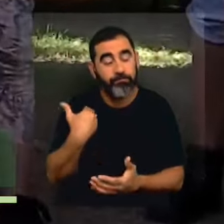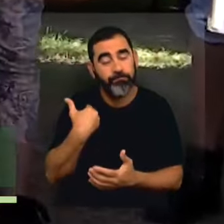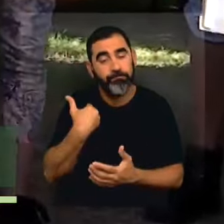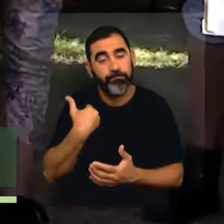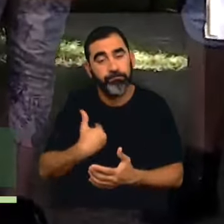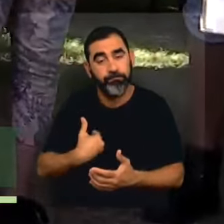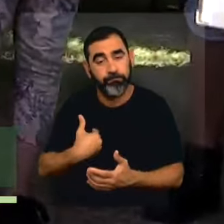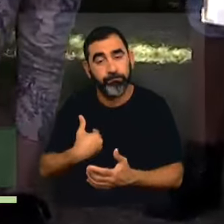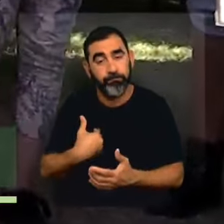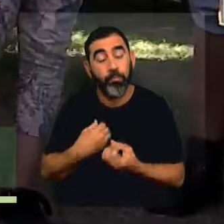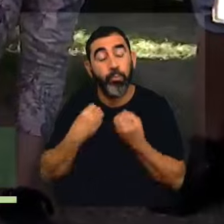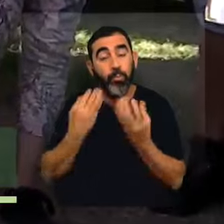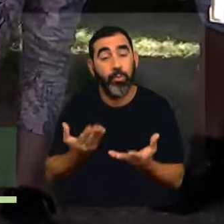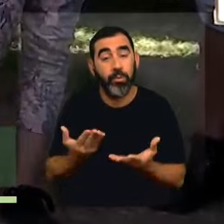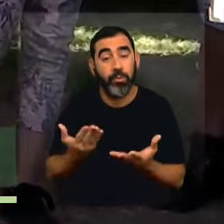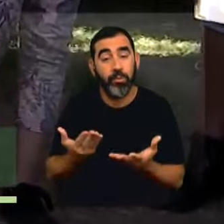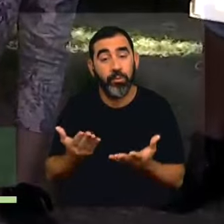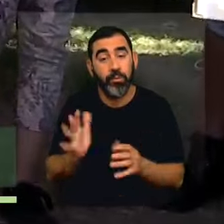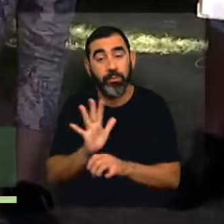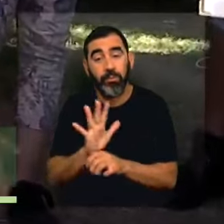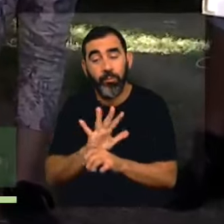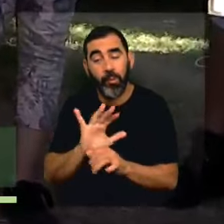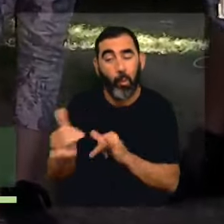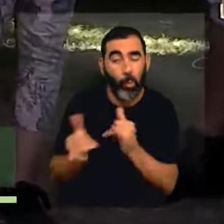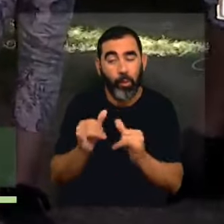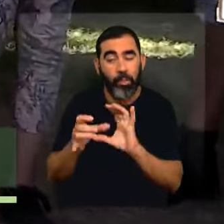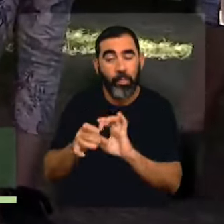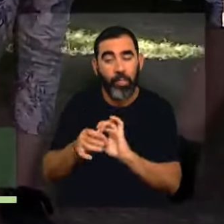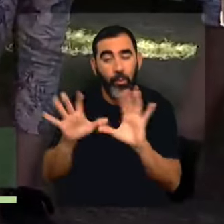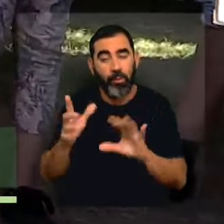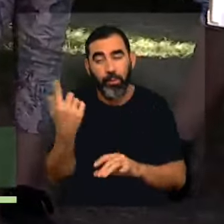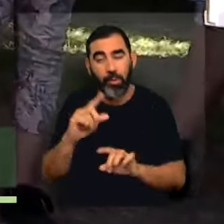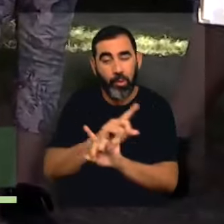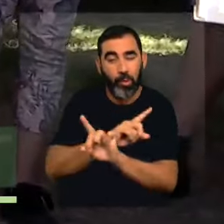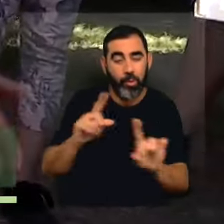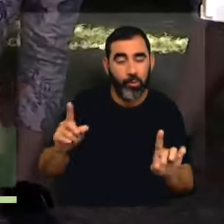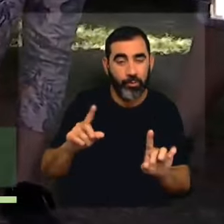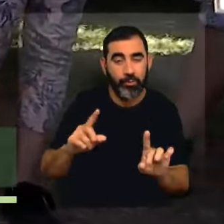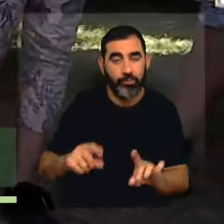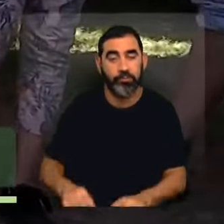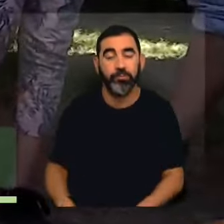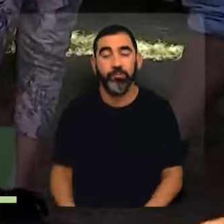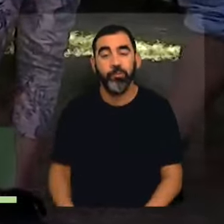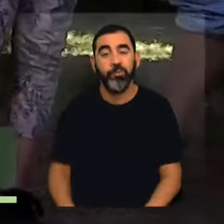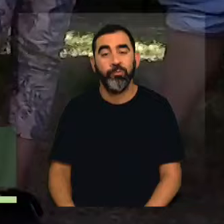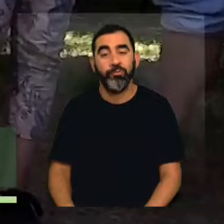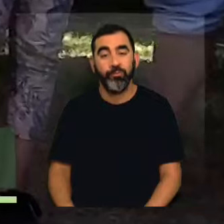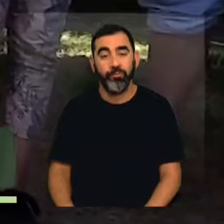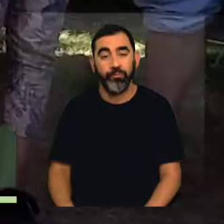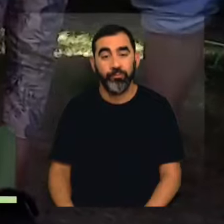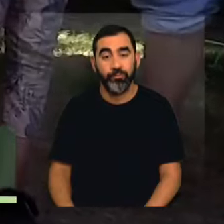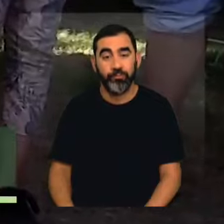lamentable porque parece que juegan a la democracia pero no juegan a la democracia